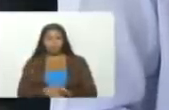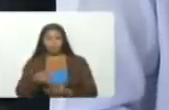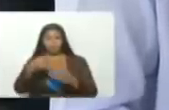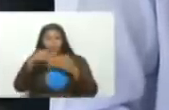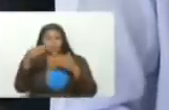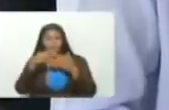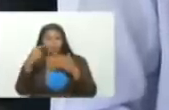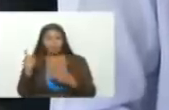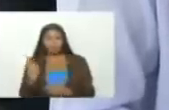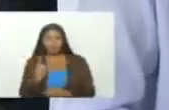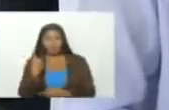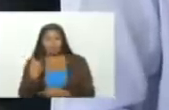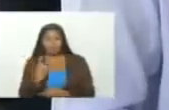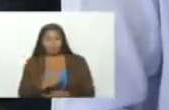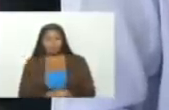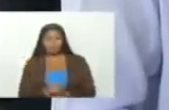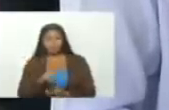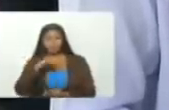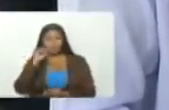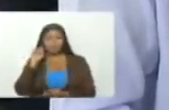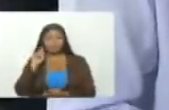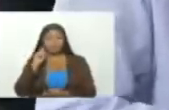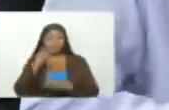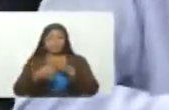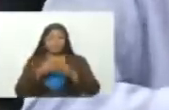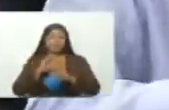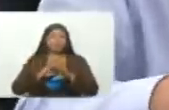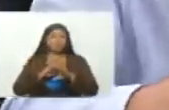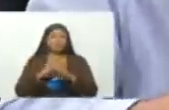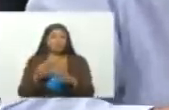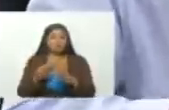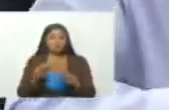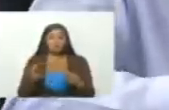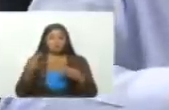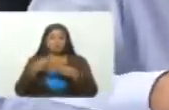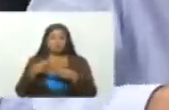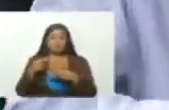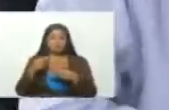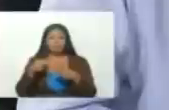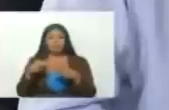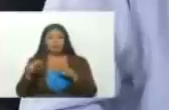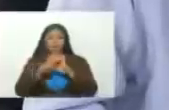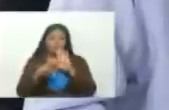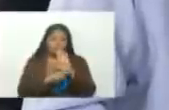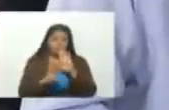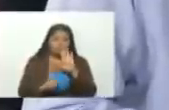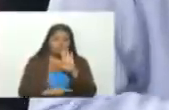dólares, esto era absolutamente necesario porque estaban al margen de la normativa